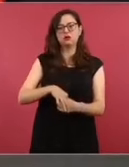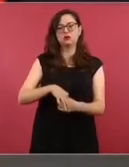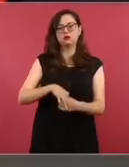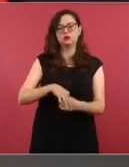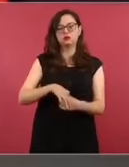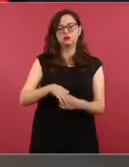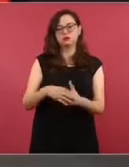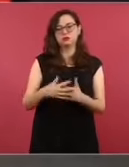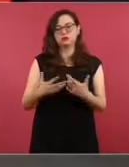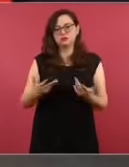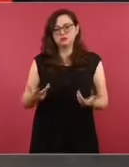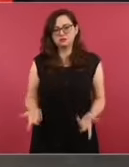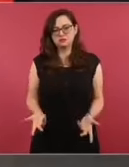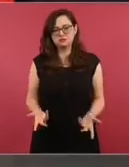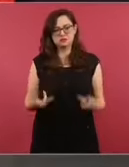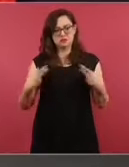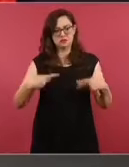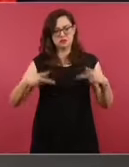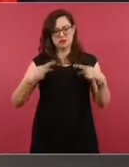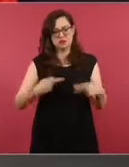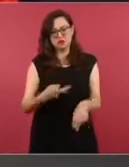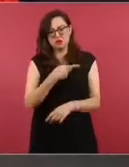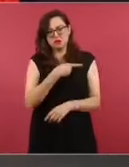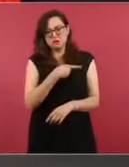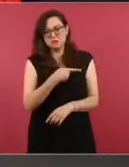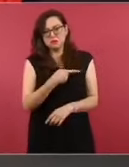de tráfico con la pobreza de la gente,